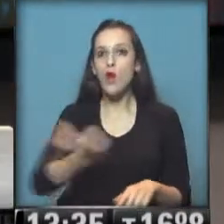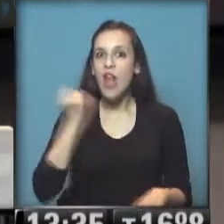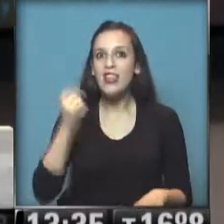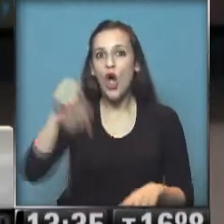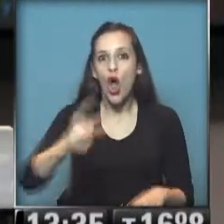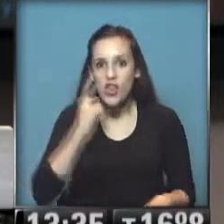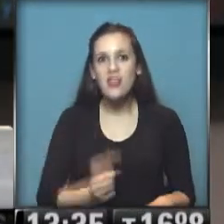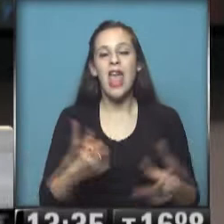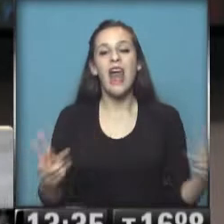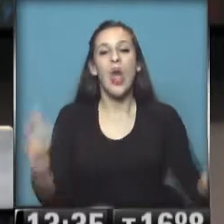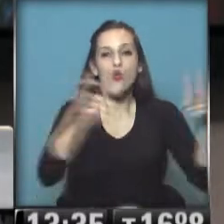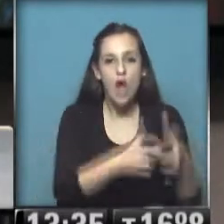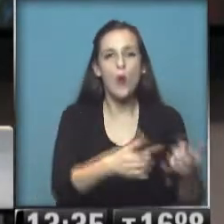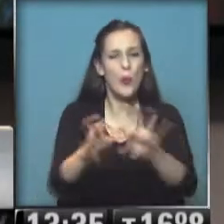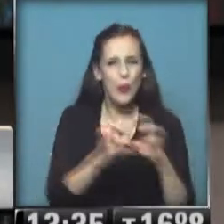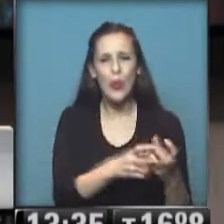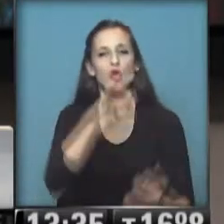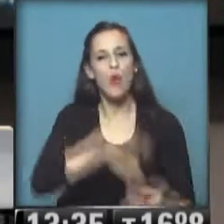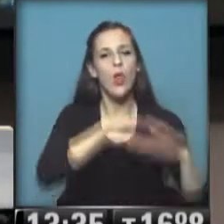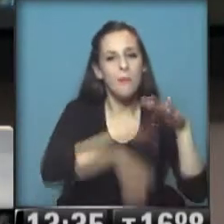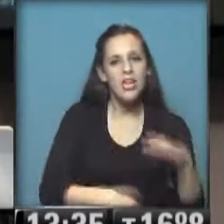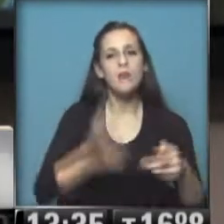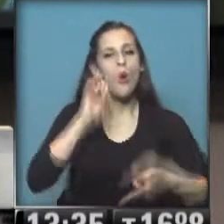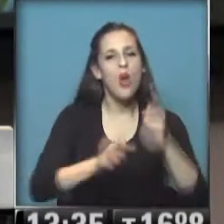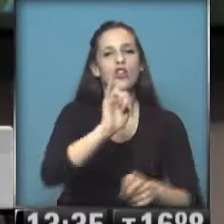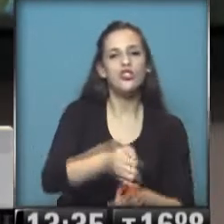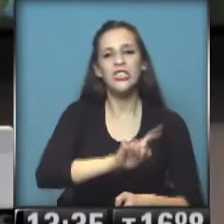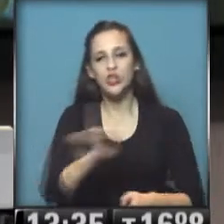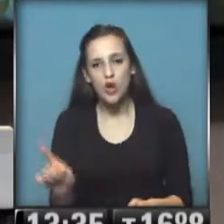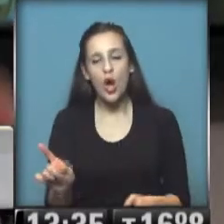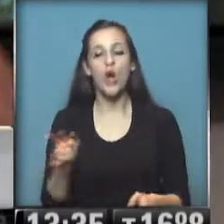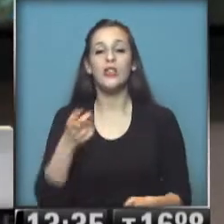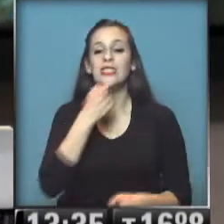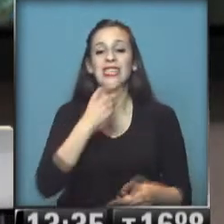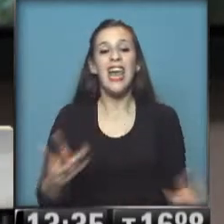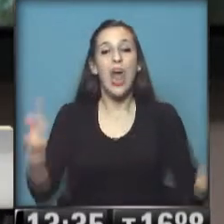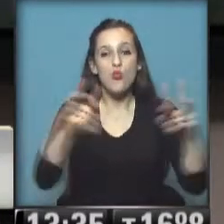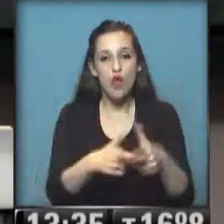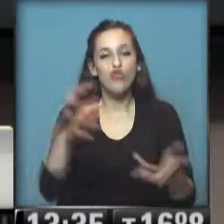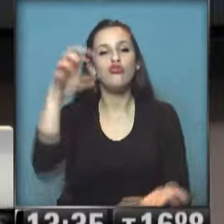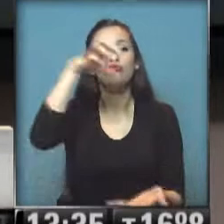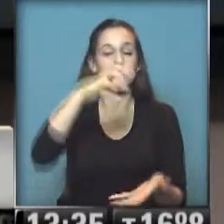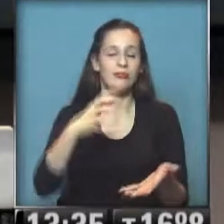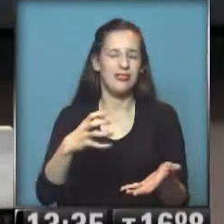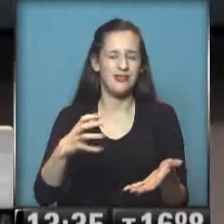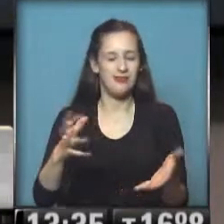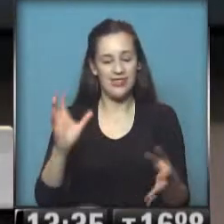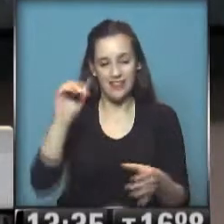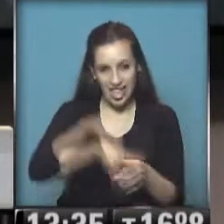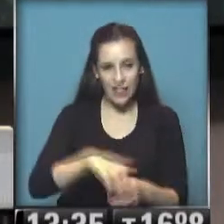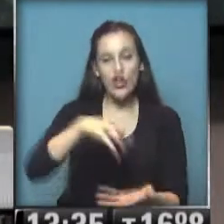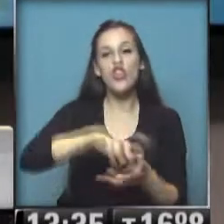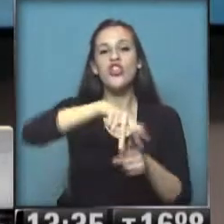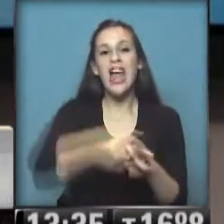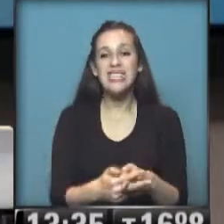ver con el sostenimiento de la democracia si se reúne en un taller clandestino todos los riesgos y todo aquello que atropella